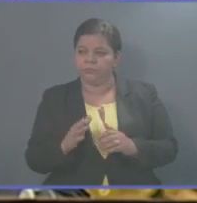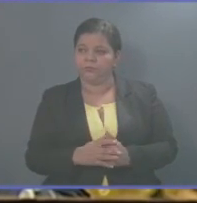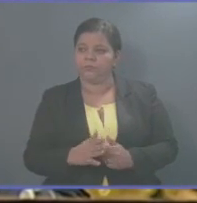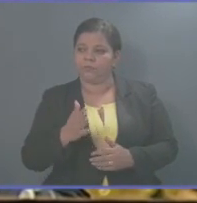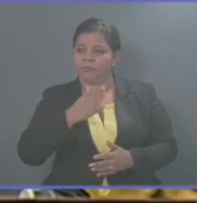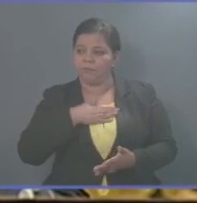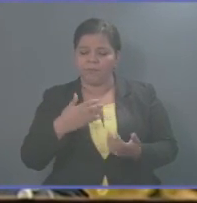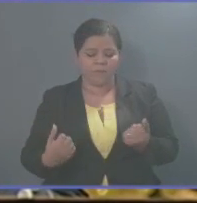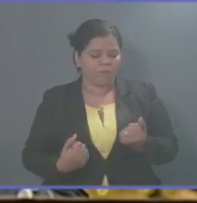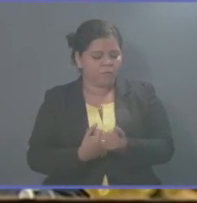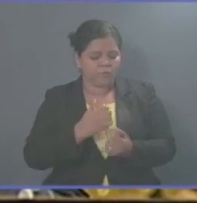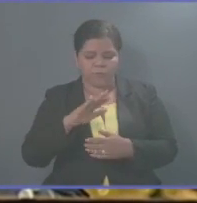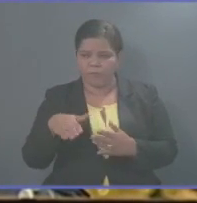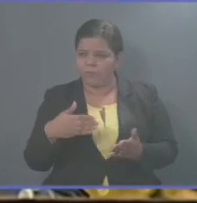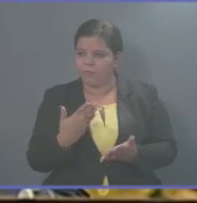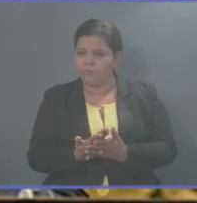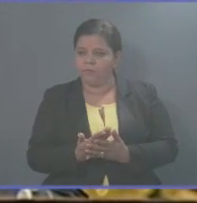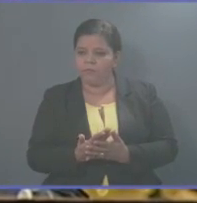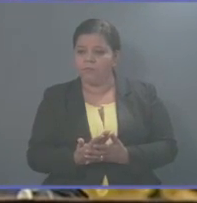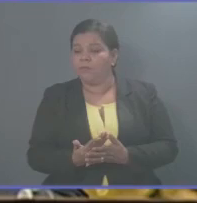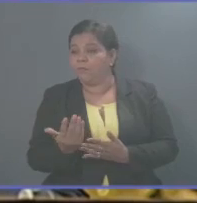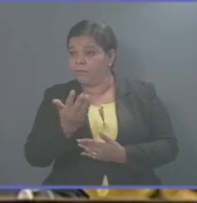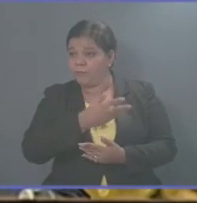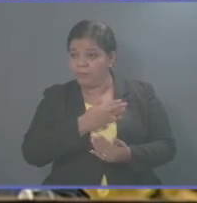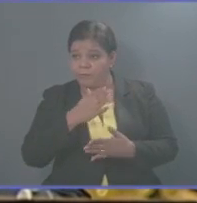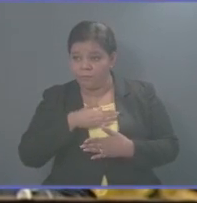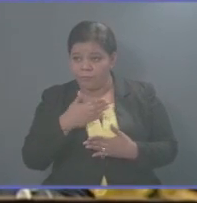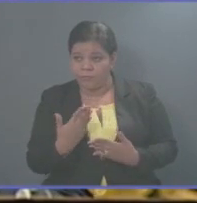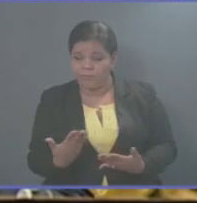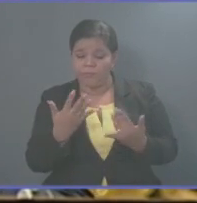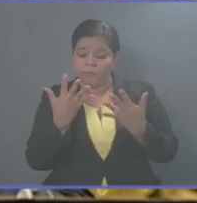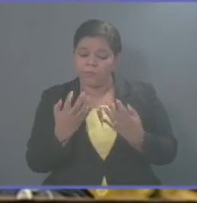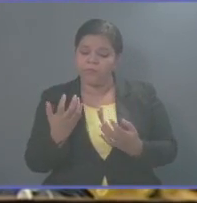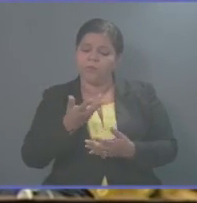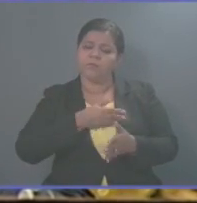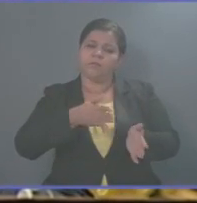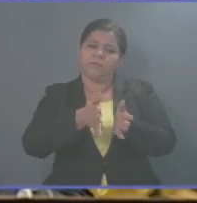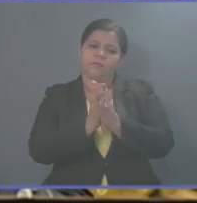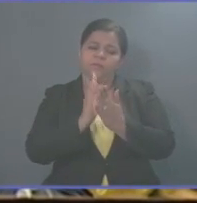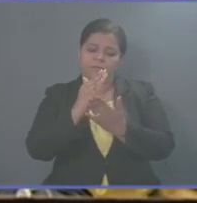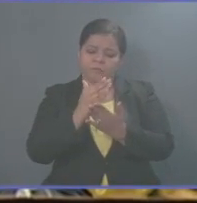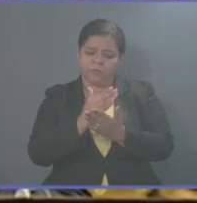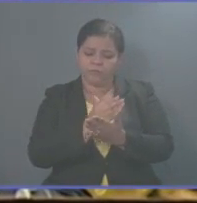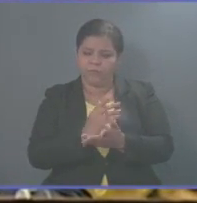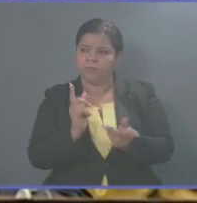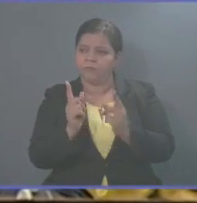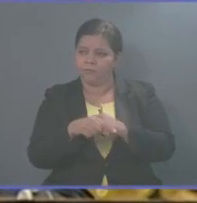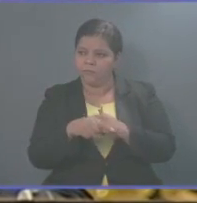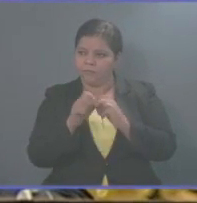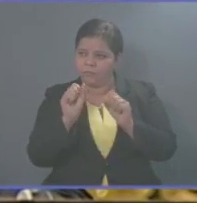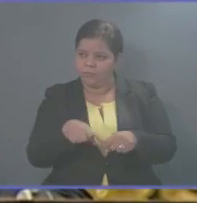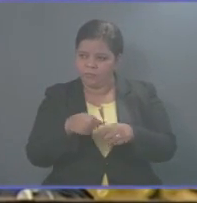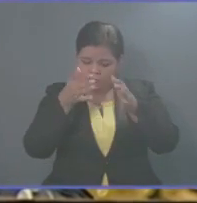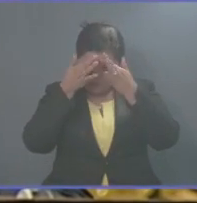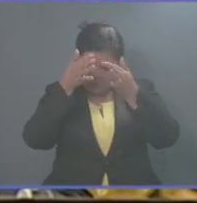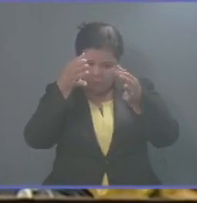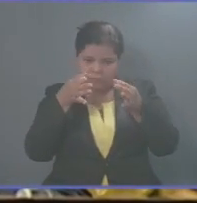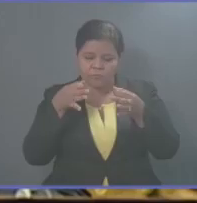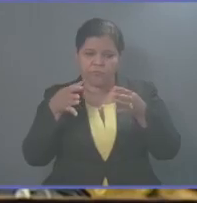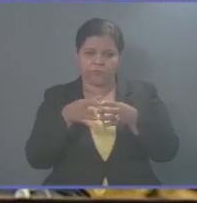los respaldos, de tal manera de que respetuosamente pido modificación de agenda para que pueda ser incluido el dictamen